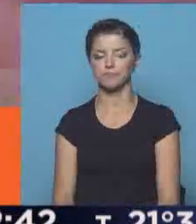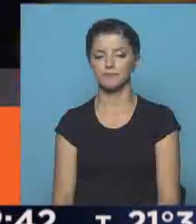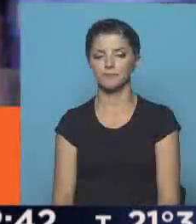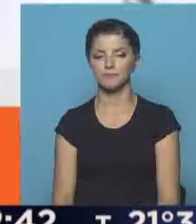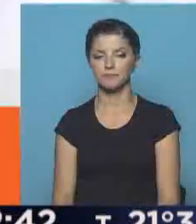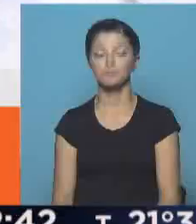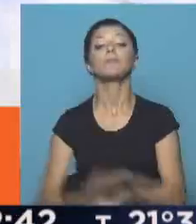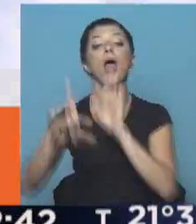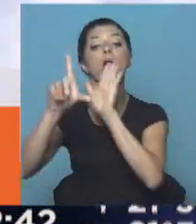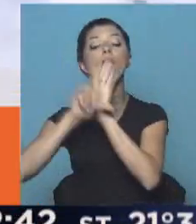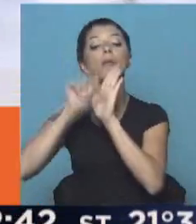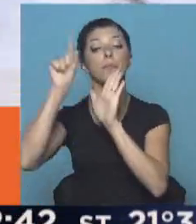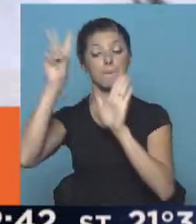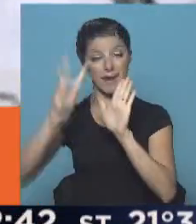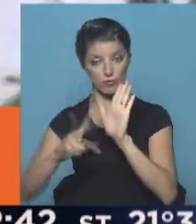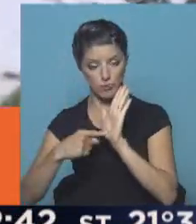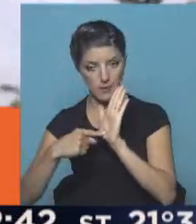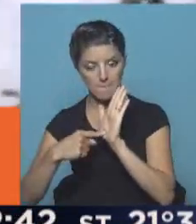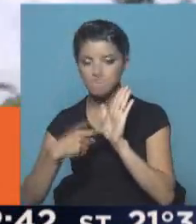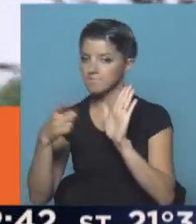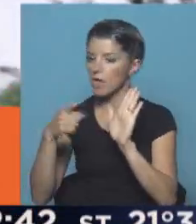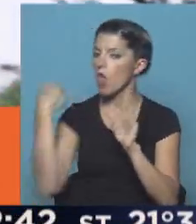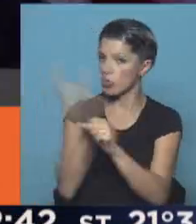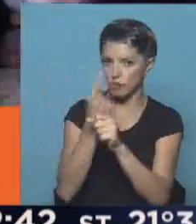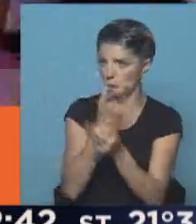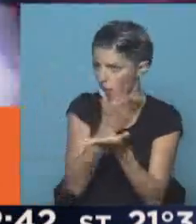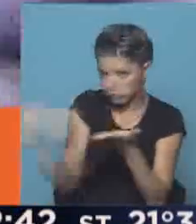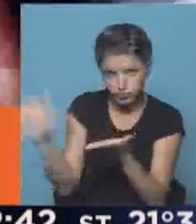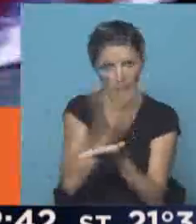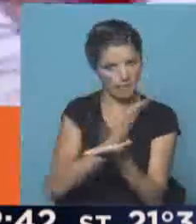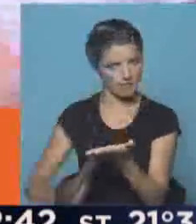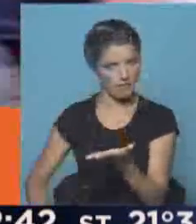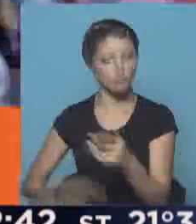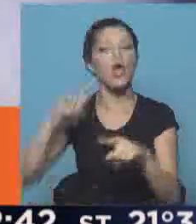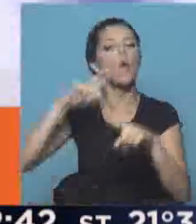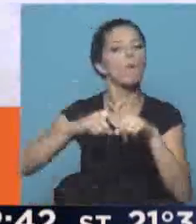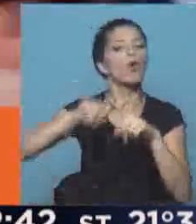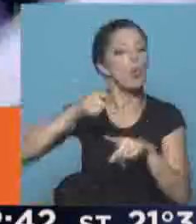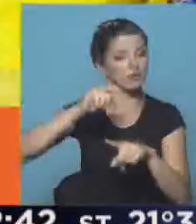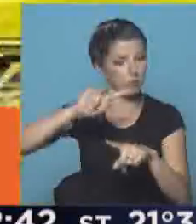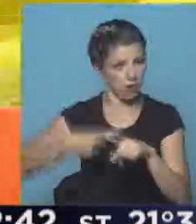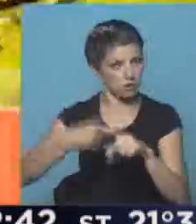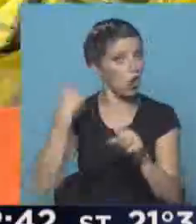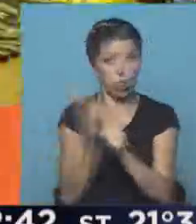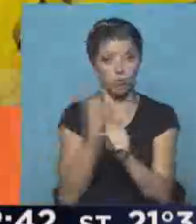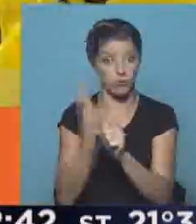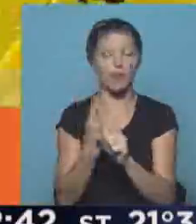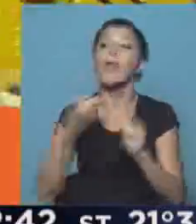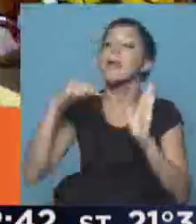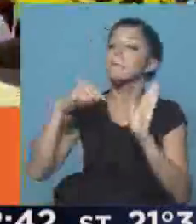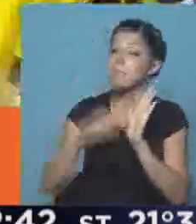Las leyes venezolanas no prevén la posibilidad de destitución del presidente a partir de un juicio político parlamentario. En